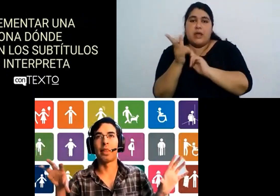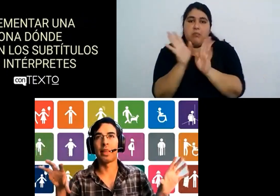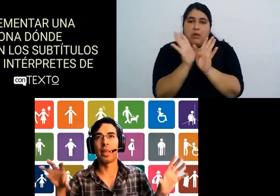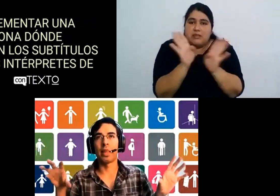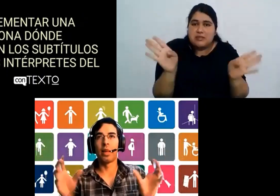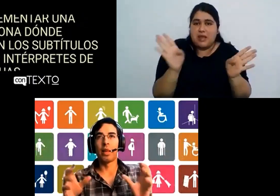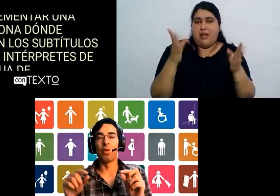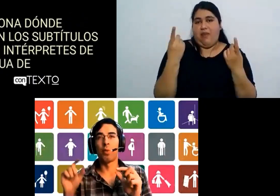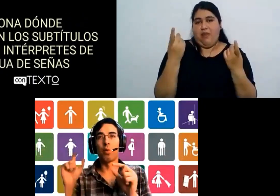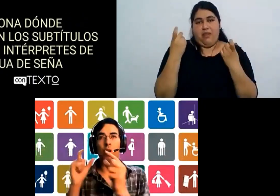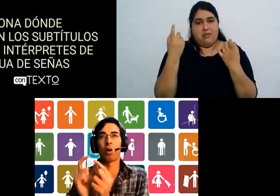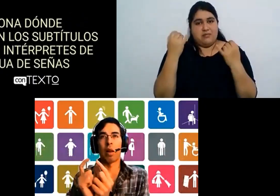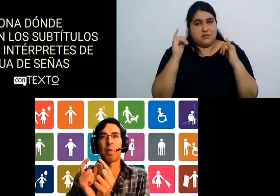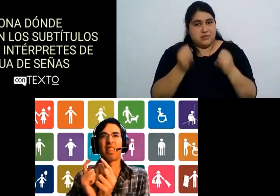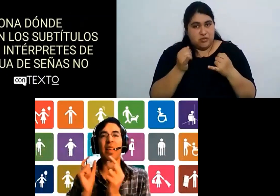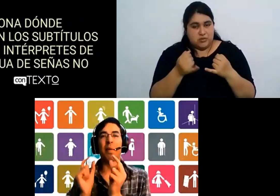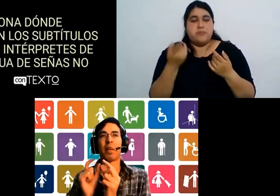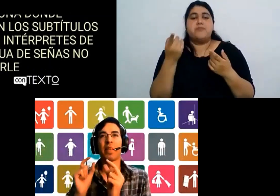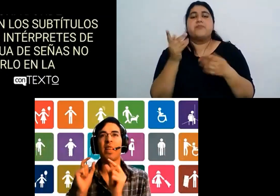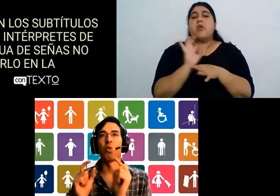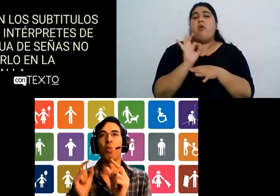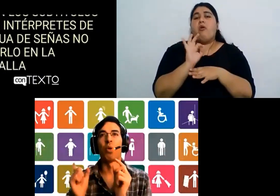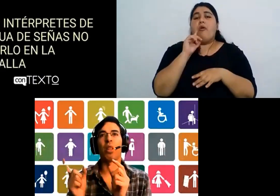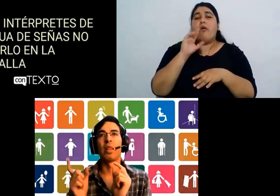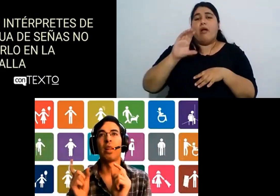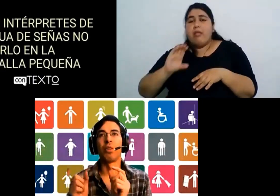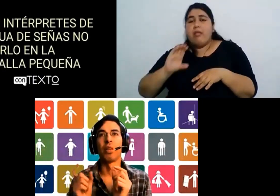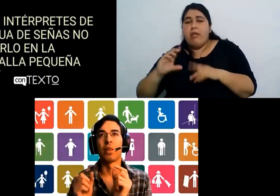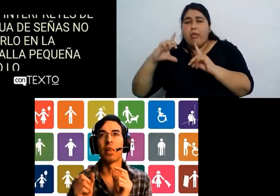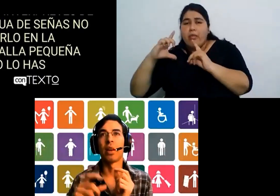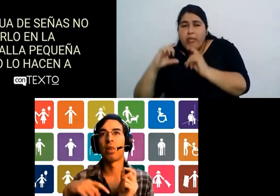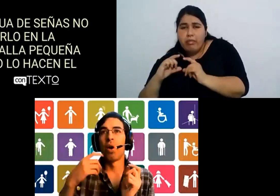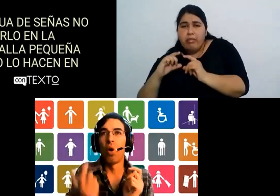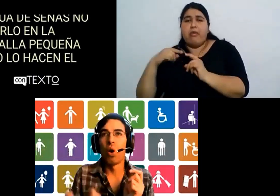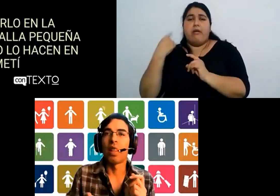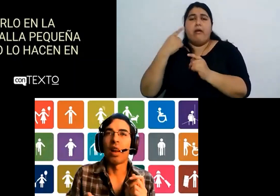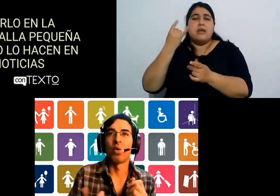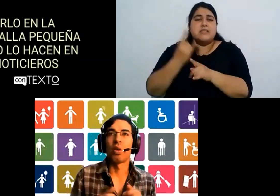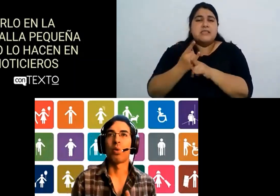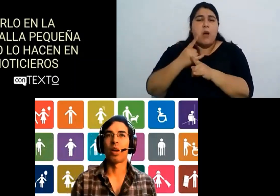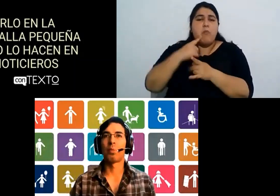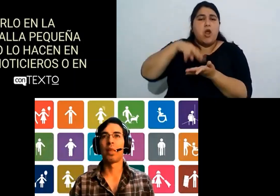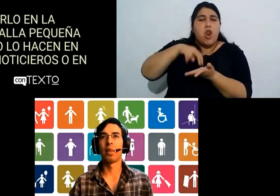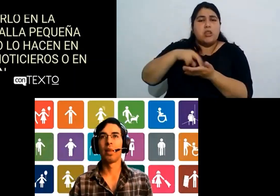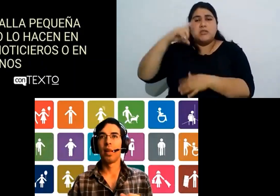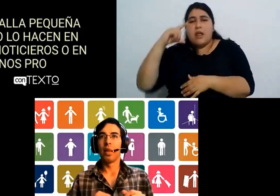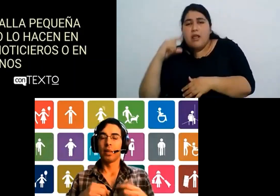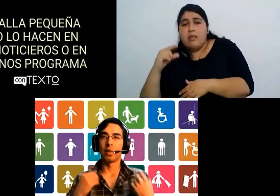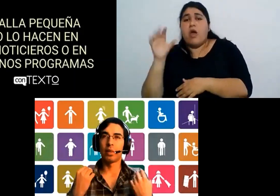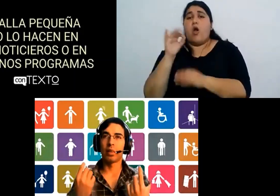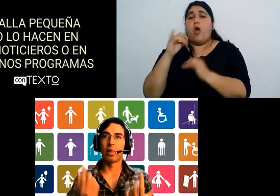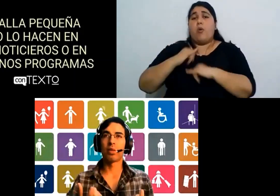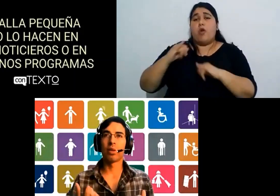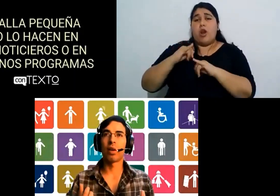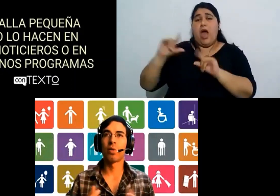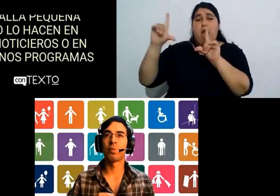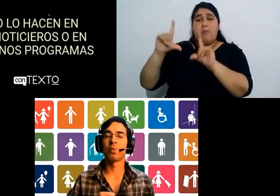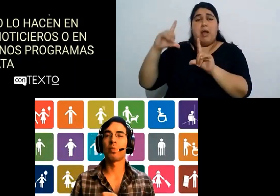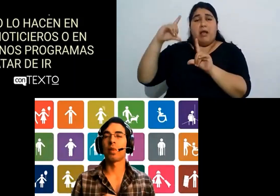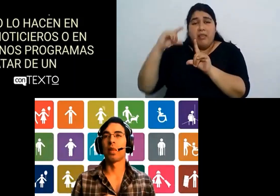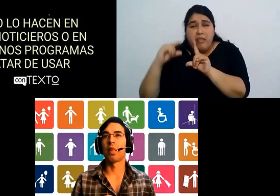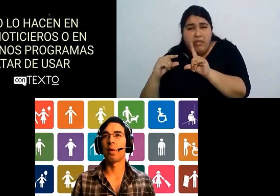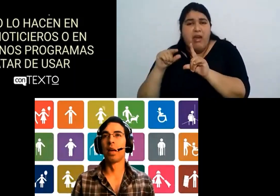de señas, no ponerlo en la pantalla pequeña como lo hacen en los noticieros o en algunos programas, y tratar de usar